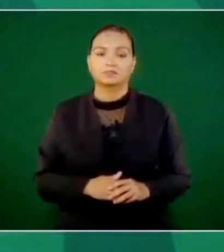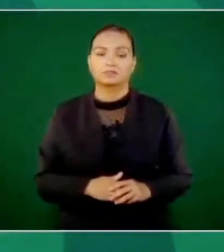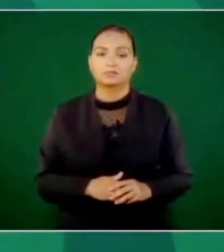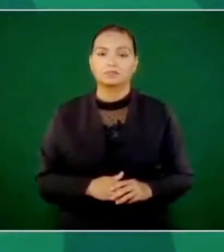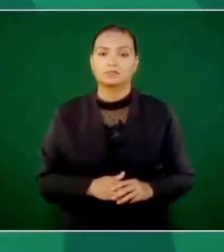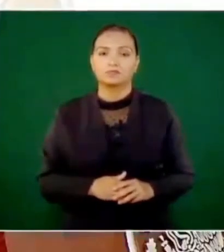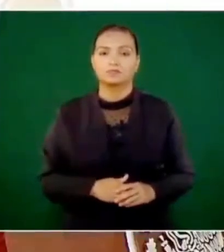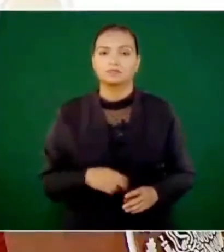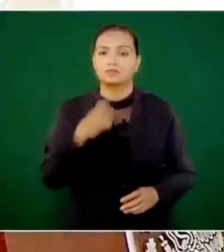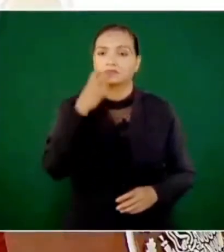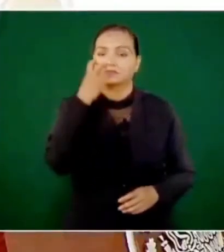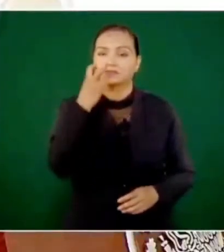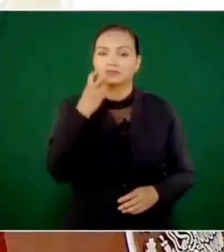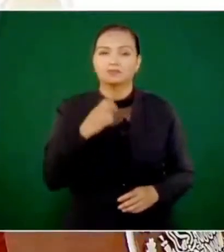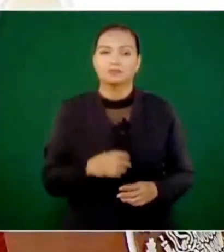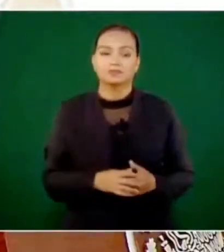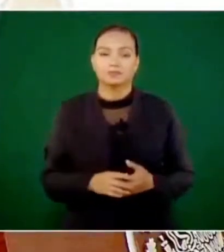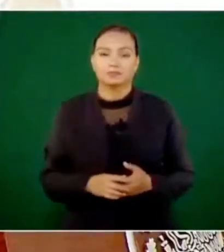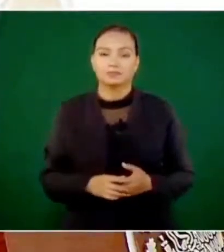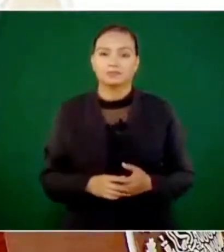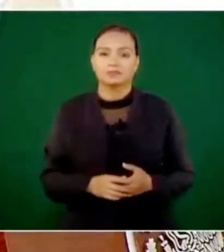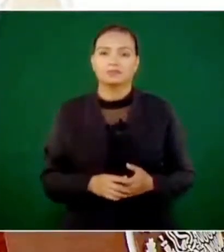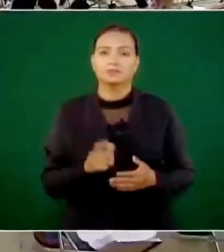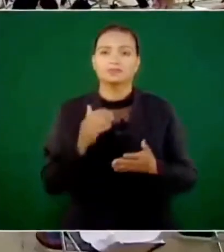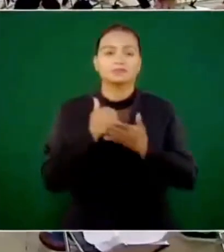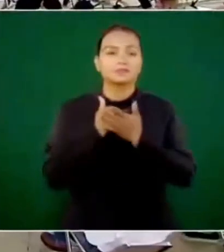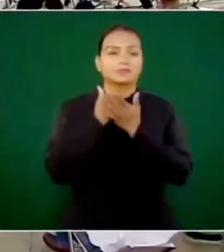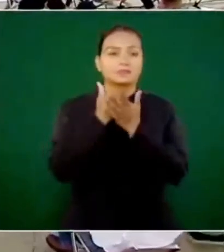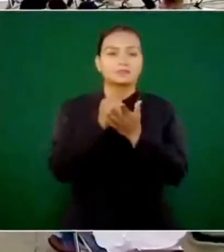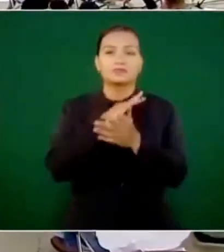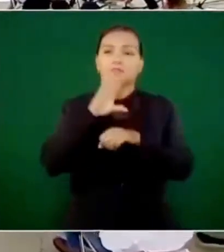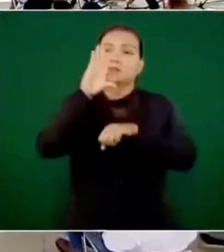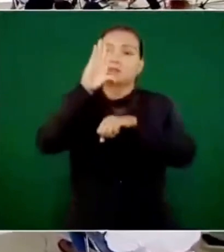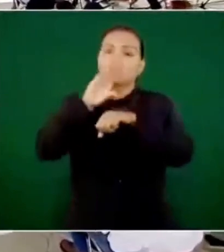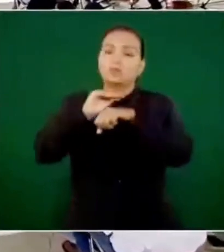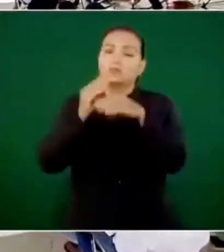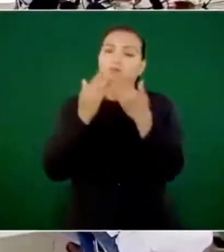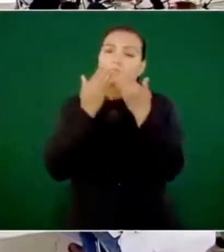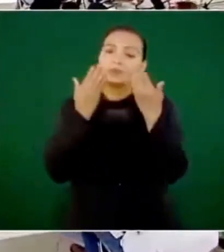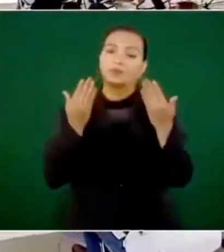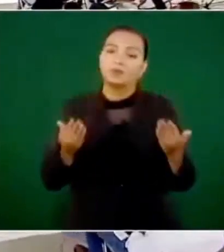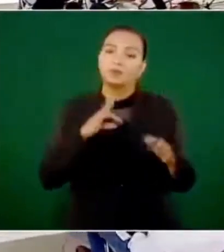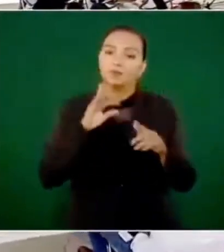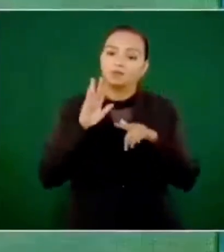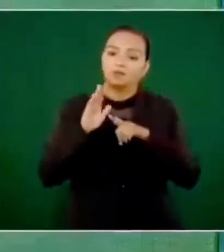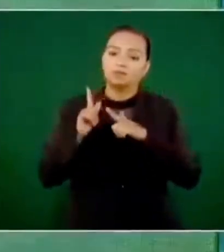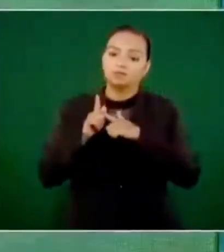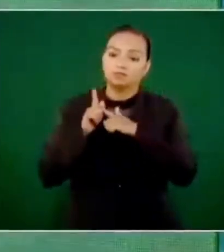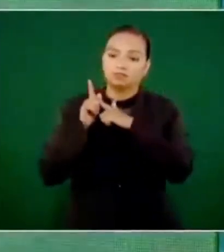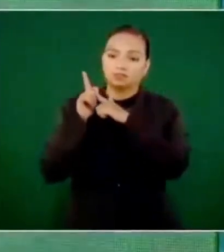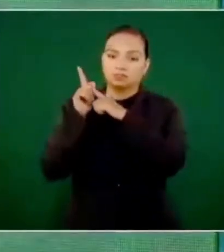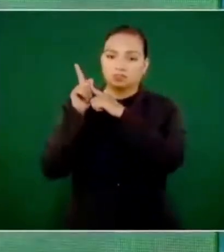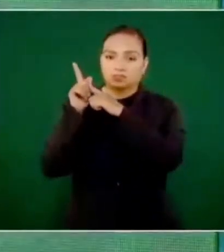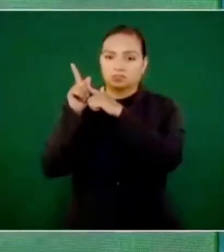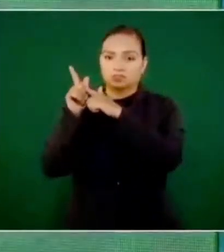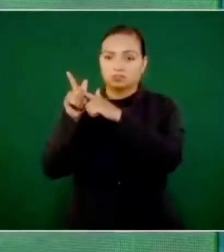Y eso es lo que nos ha permitido ahora avanzar.